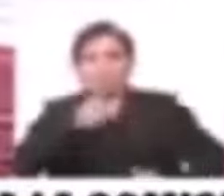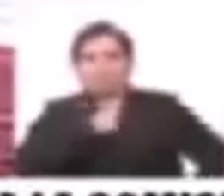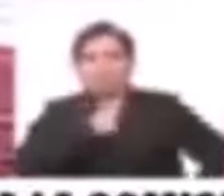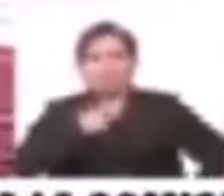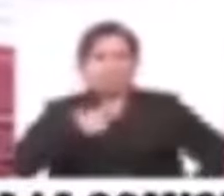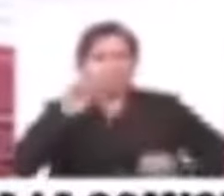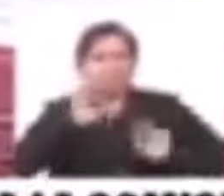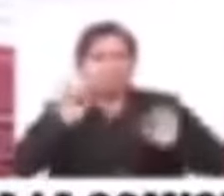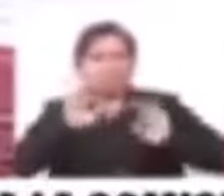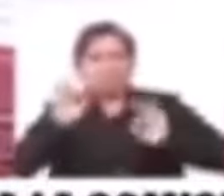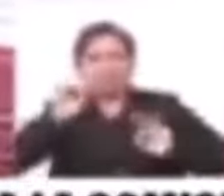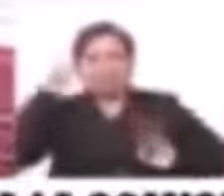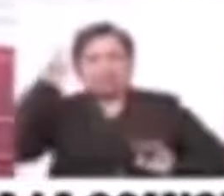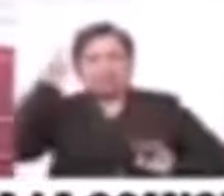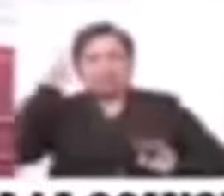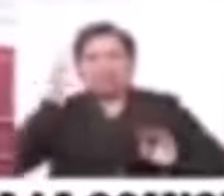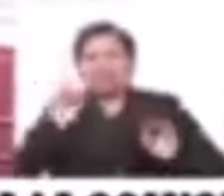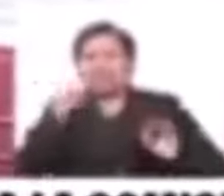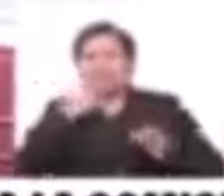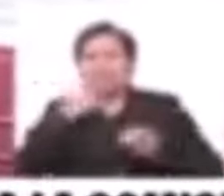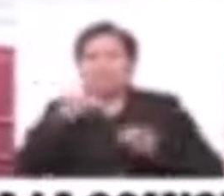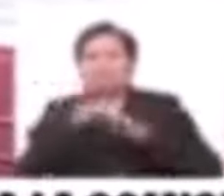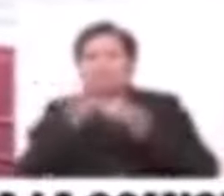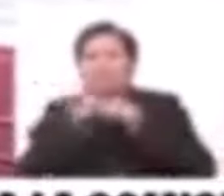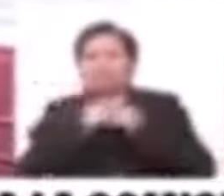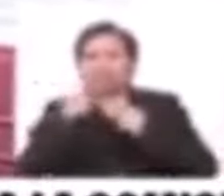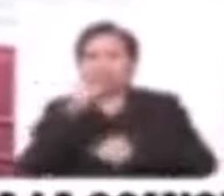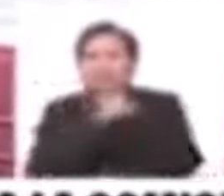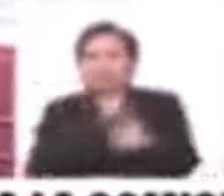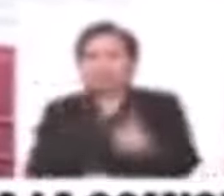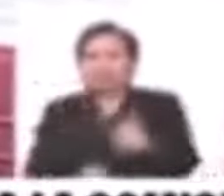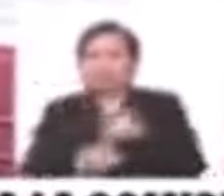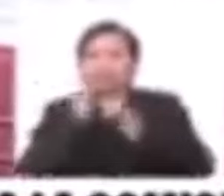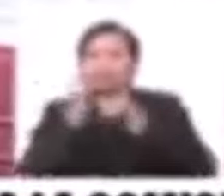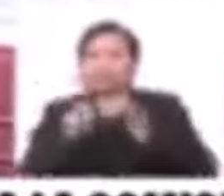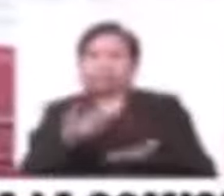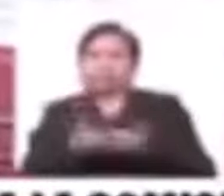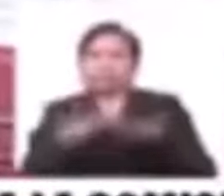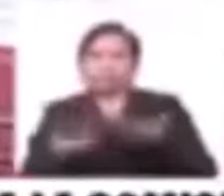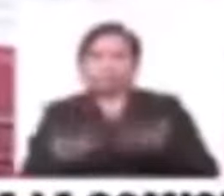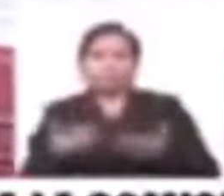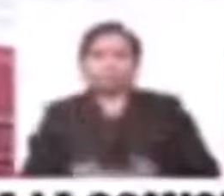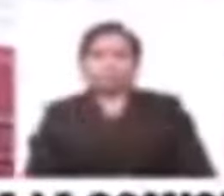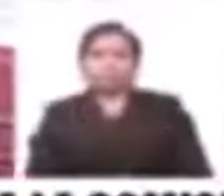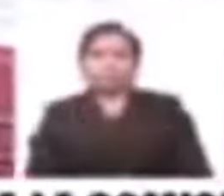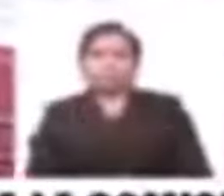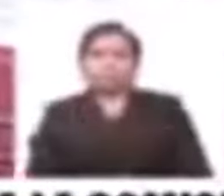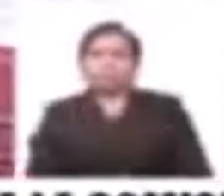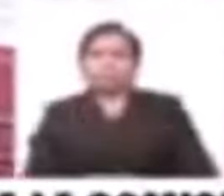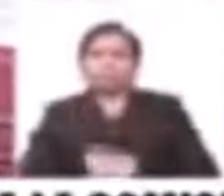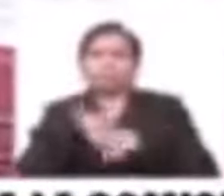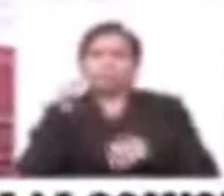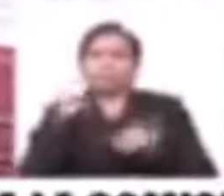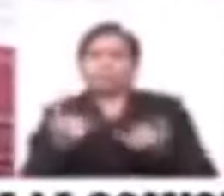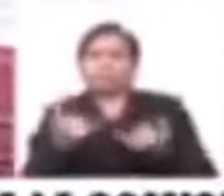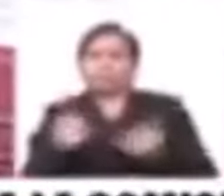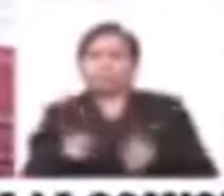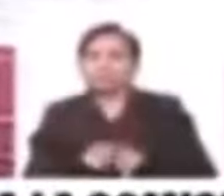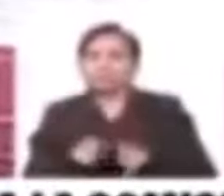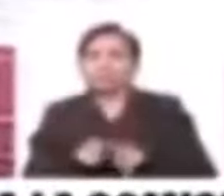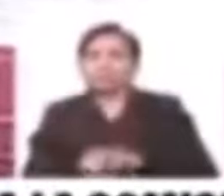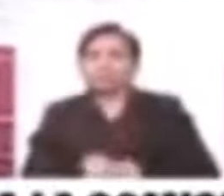ninguna razón. Y eso afecta a la institucionalidad. Inclusive el cese del actual comandante